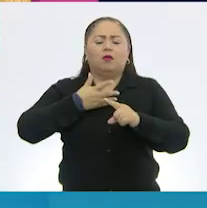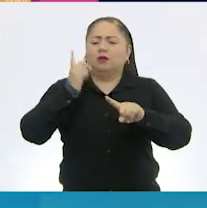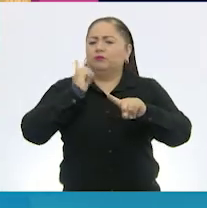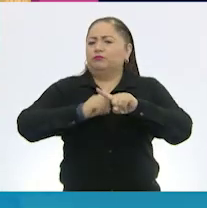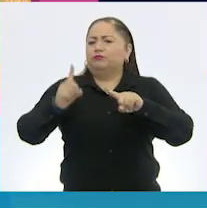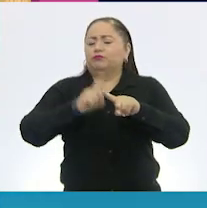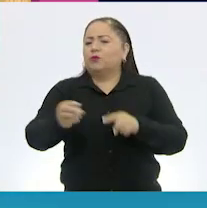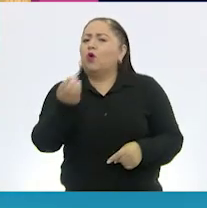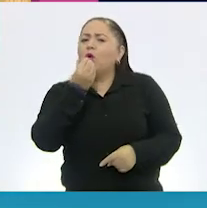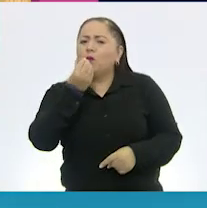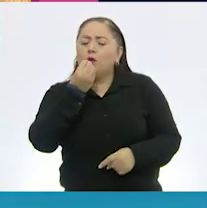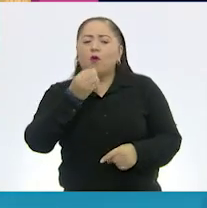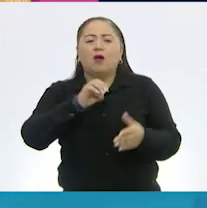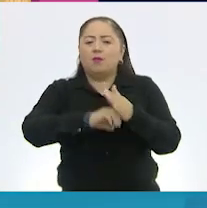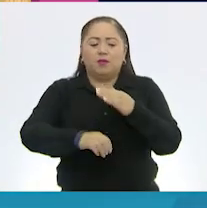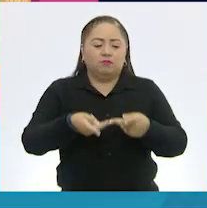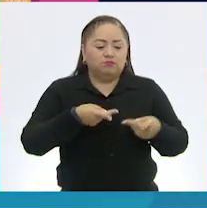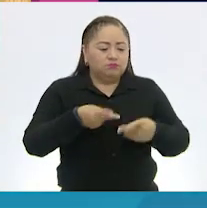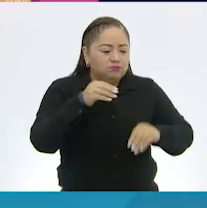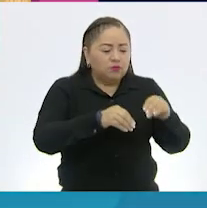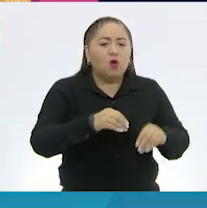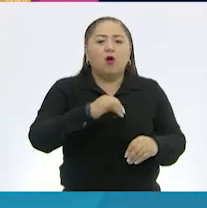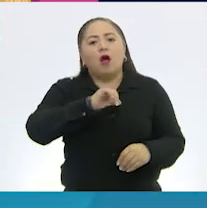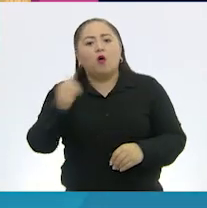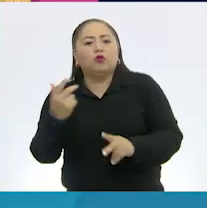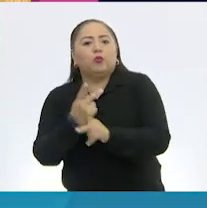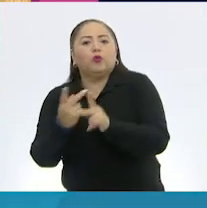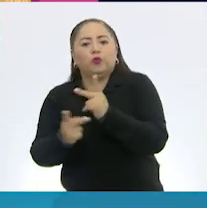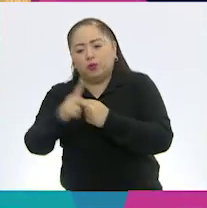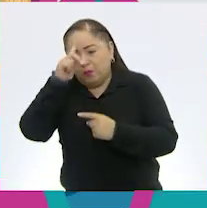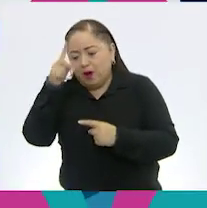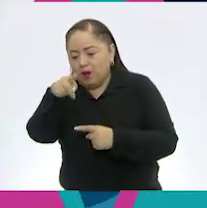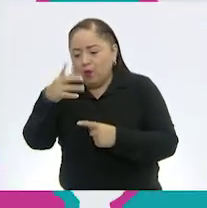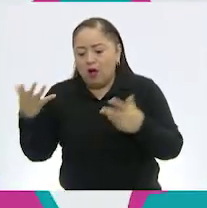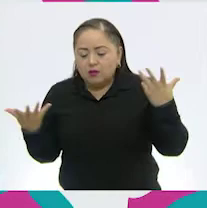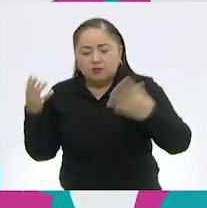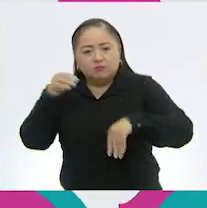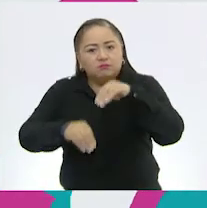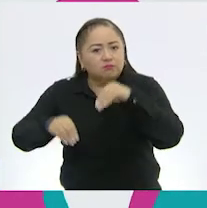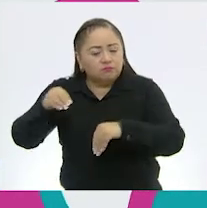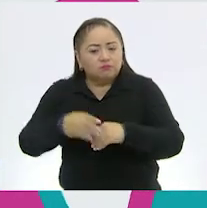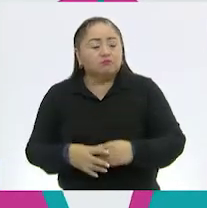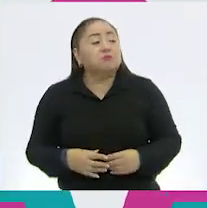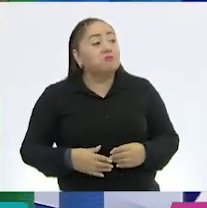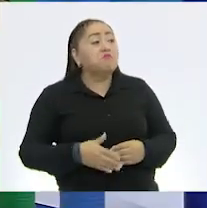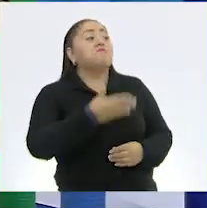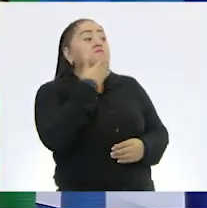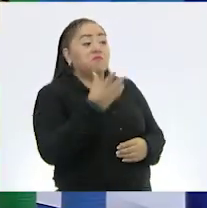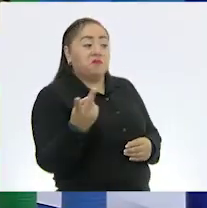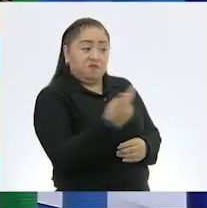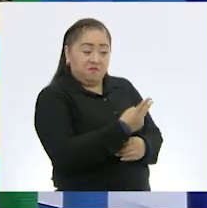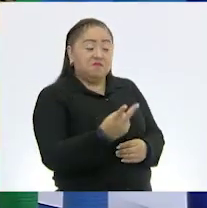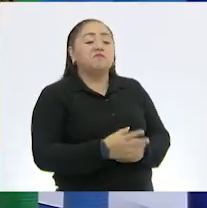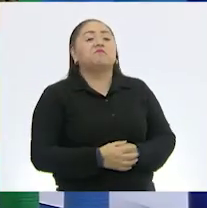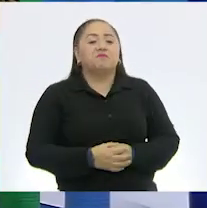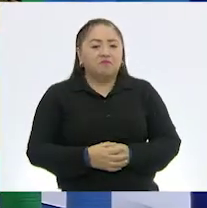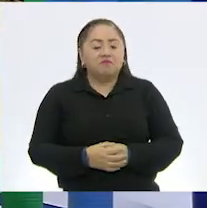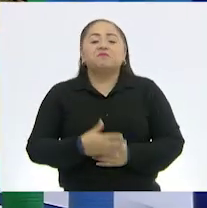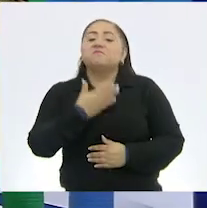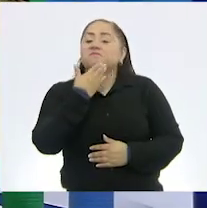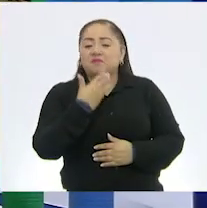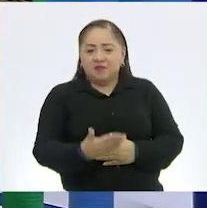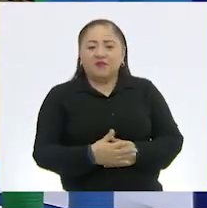variedad de alimentos tanto preparados como productos para hacerlos. Muy bien, inspectores. Juan Carlos y